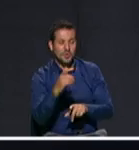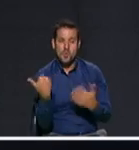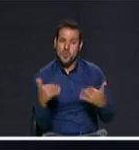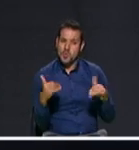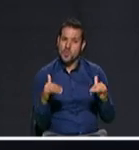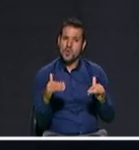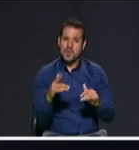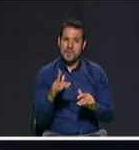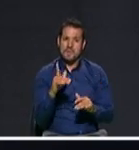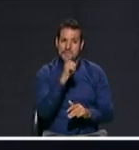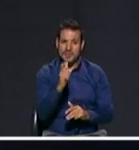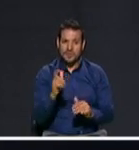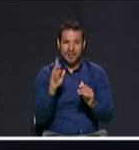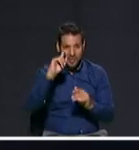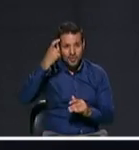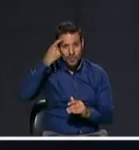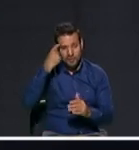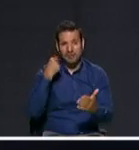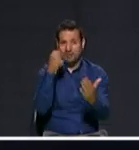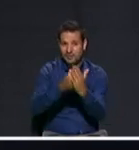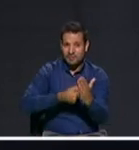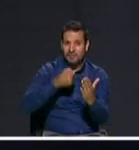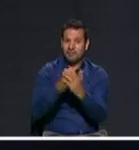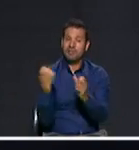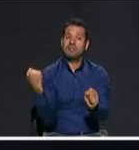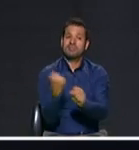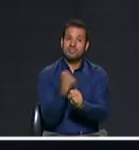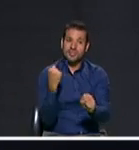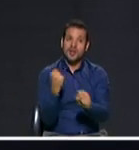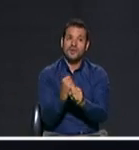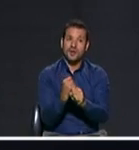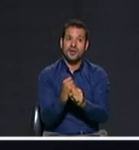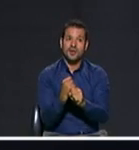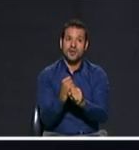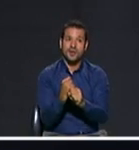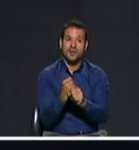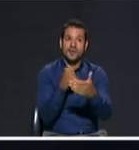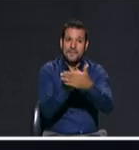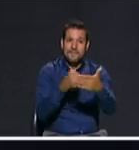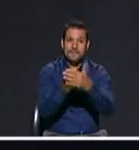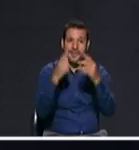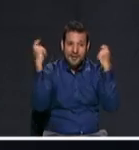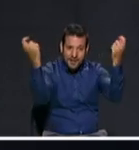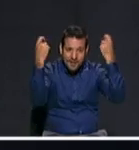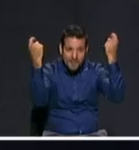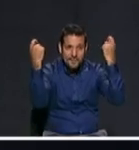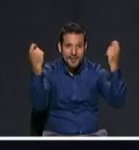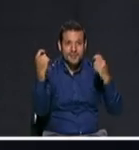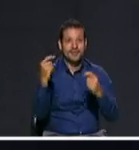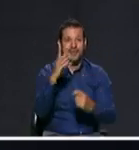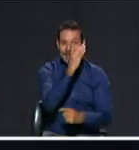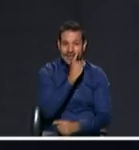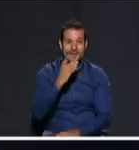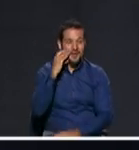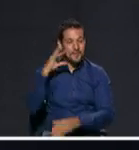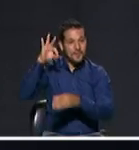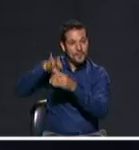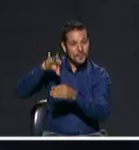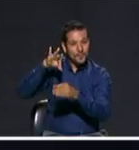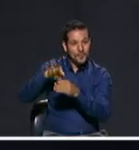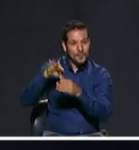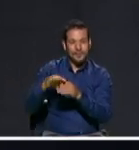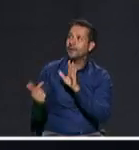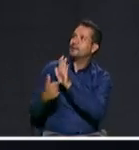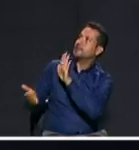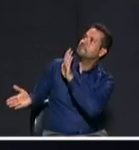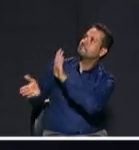funcionarios del gobierno e insisto trabajé en la campaña de iván duque marta lucía ramírez voté por ellos y es a la